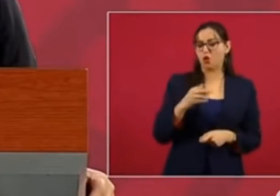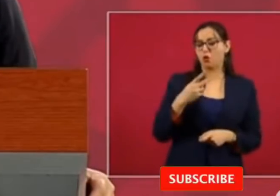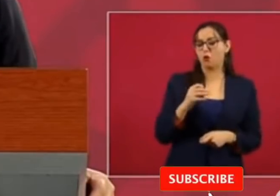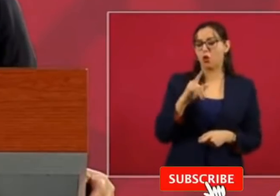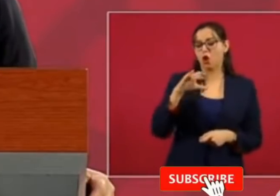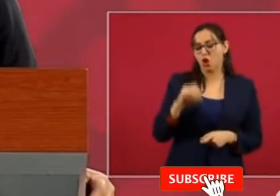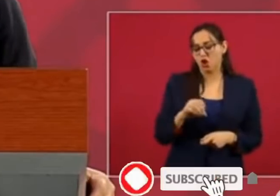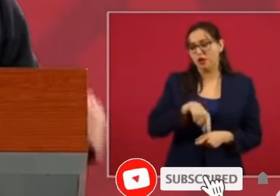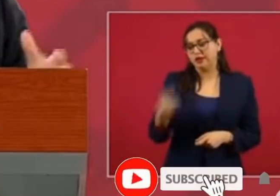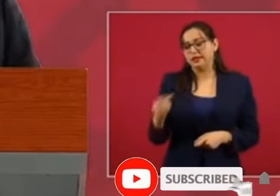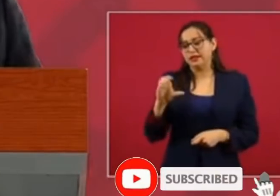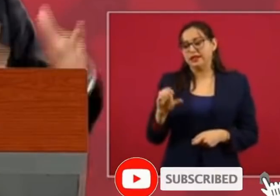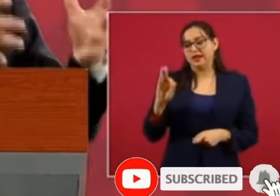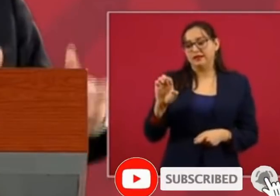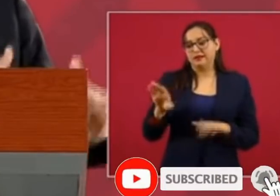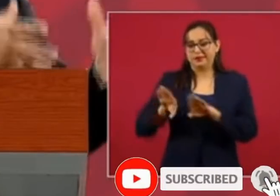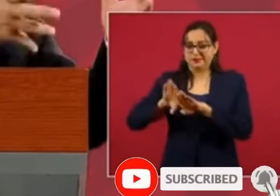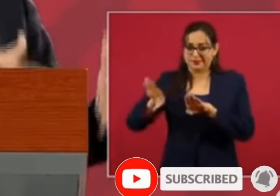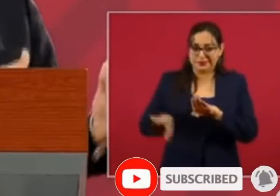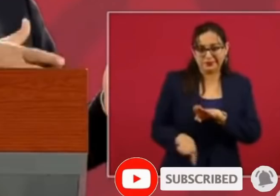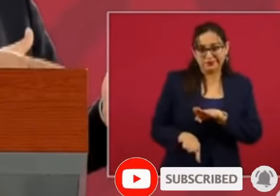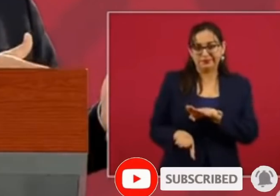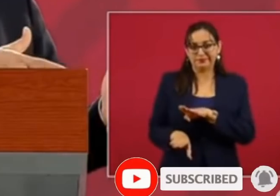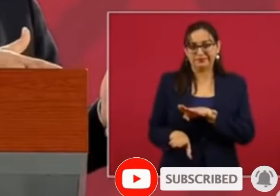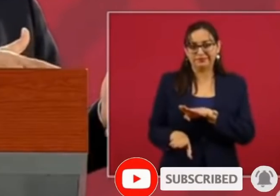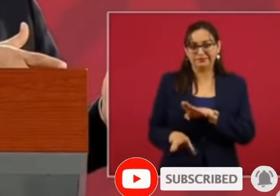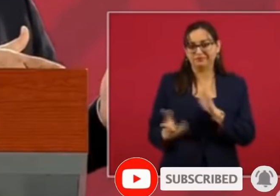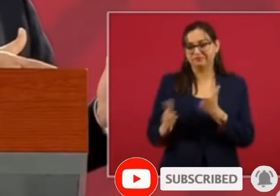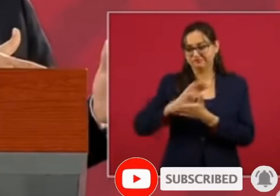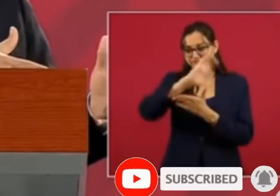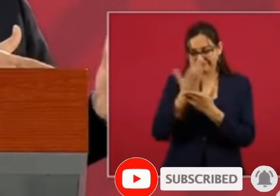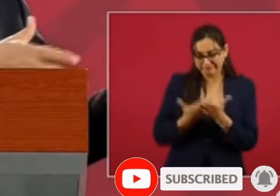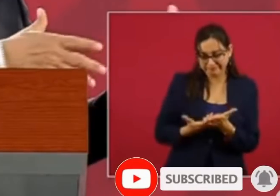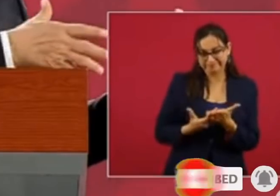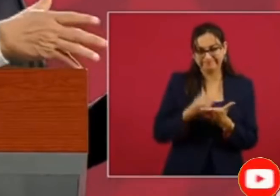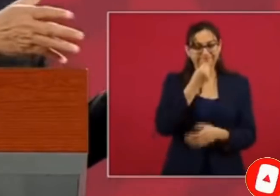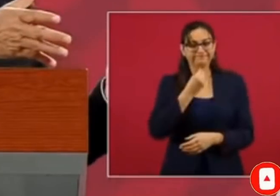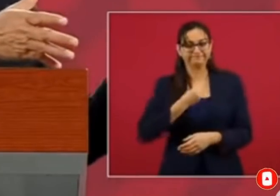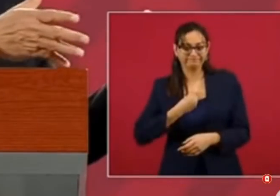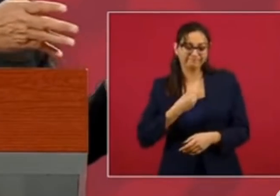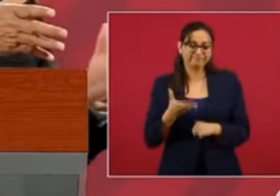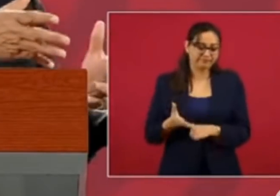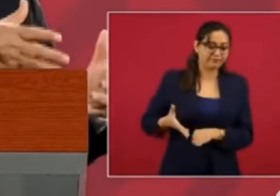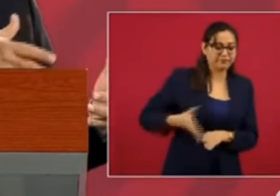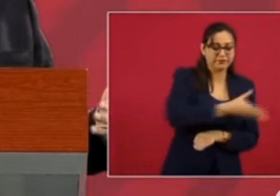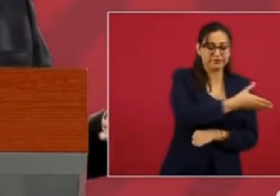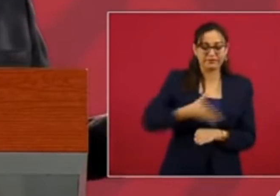Electricidad, contratos que quedaron establecidos en ese periodo